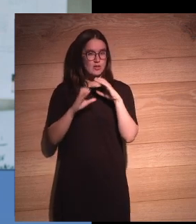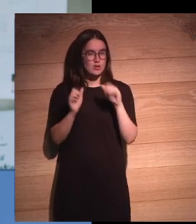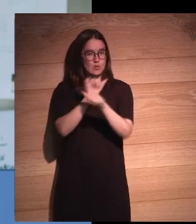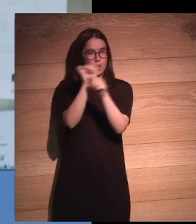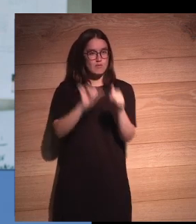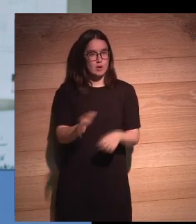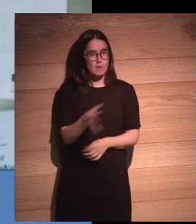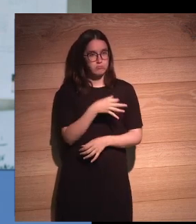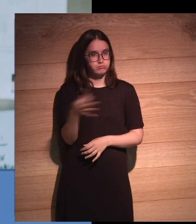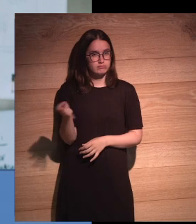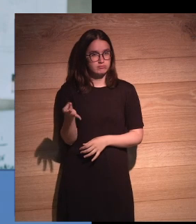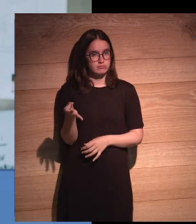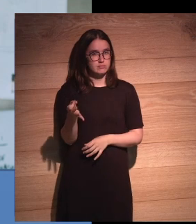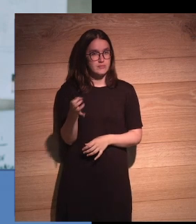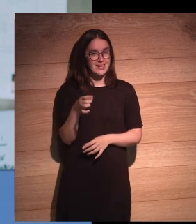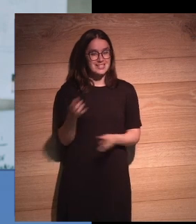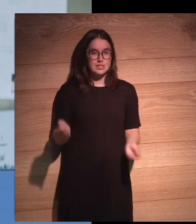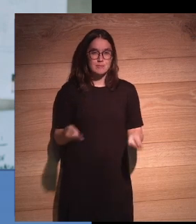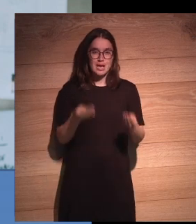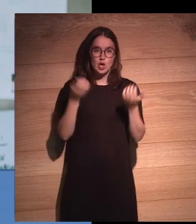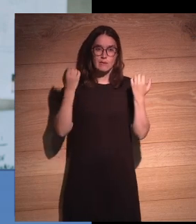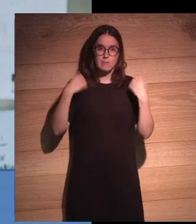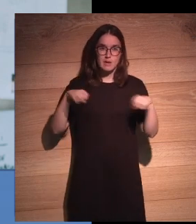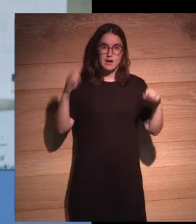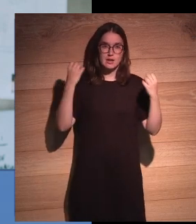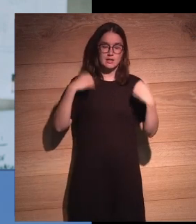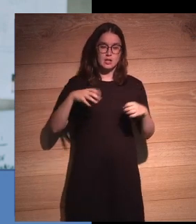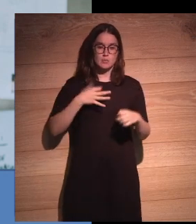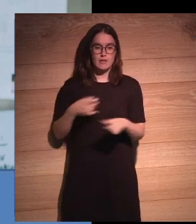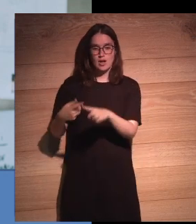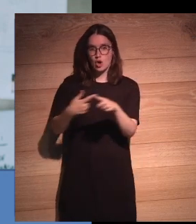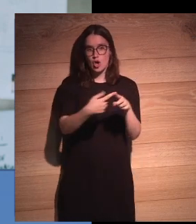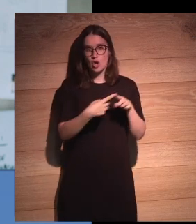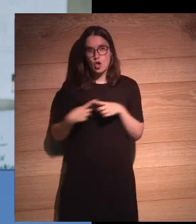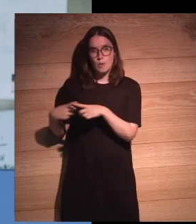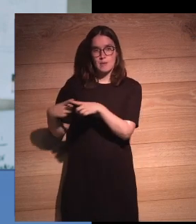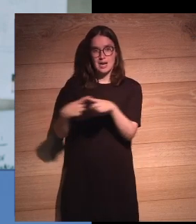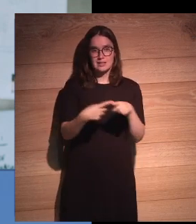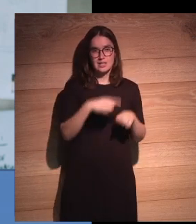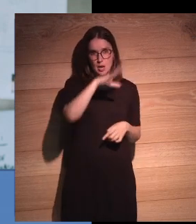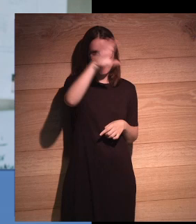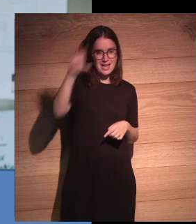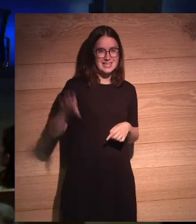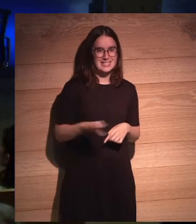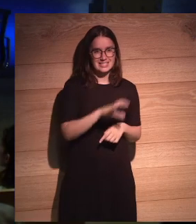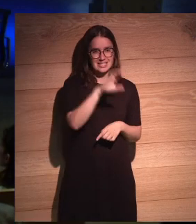forma eficiente y que esas mejores prácticas se puedan compartir entre los distintos